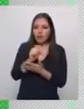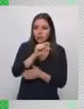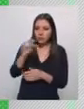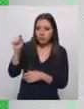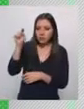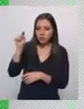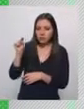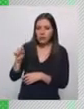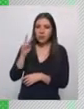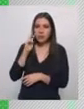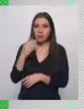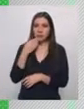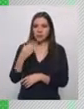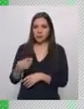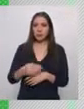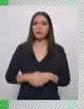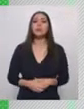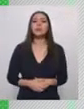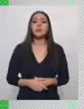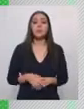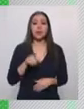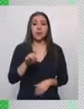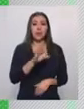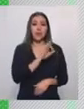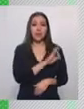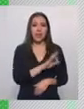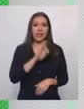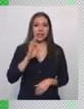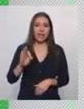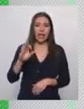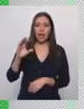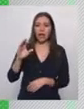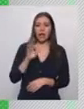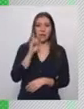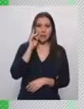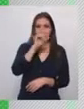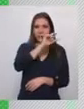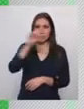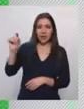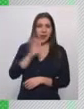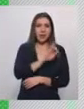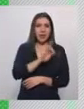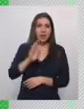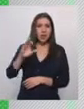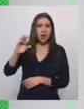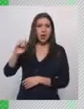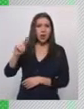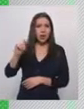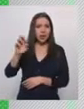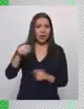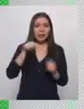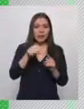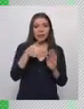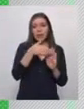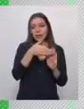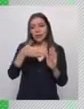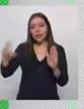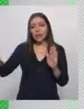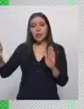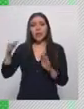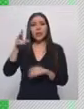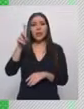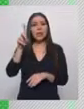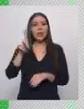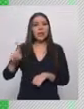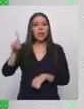la fecha de corte, pues son 30 días generalmente en lo que se acumulan todos los gastos que tú haces o los pagos que realmente tú